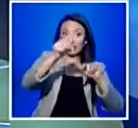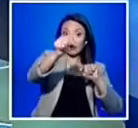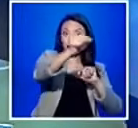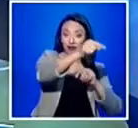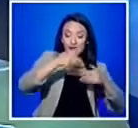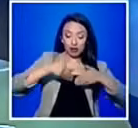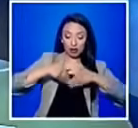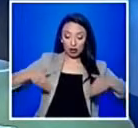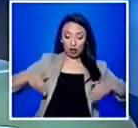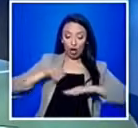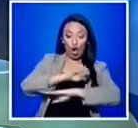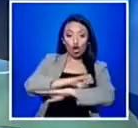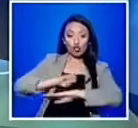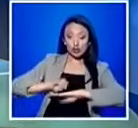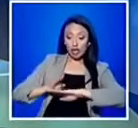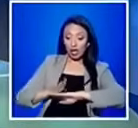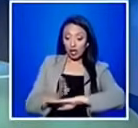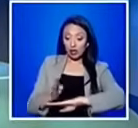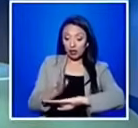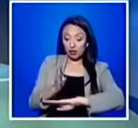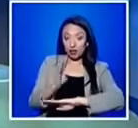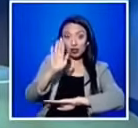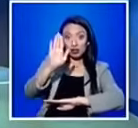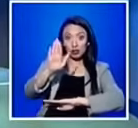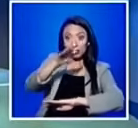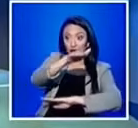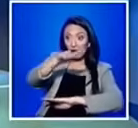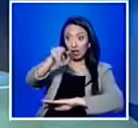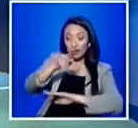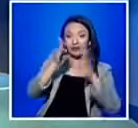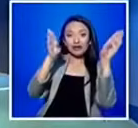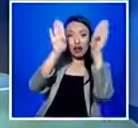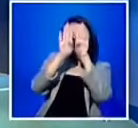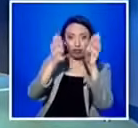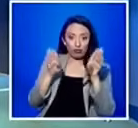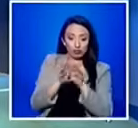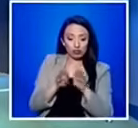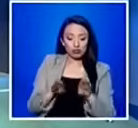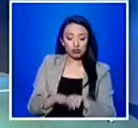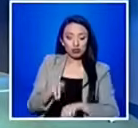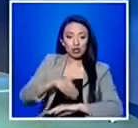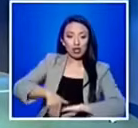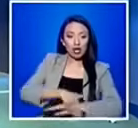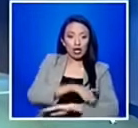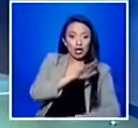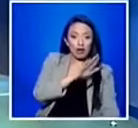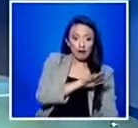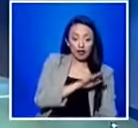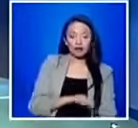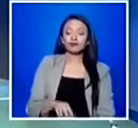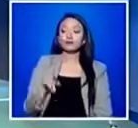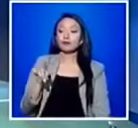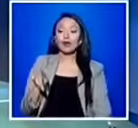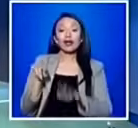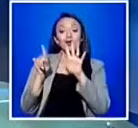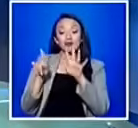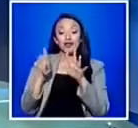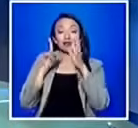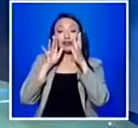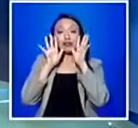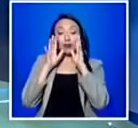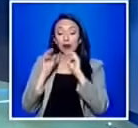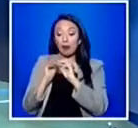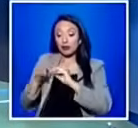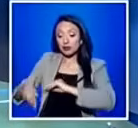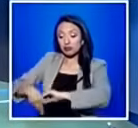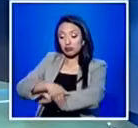avenida Occidental, y también en el norte, en el sector de la Jipijapa, principalmente en la Granados y avenida 6 de diciembre, se están haciendo